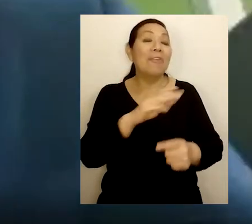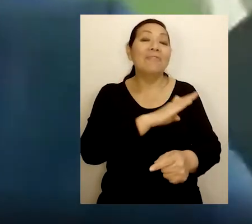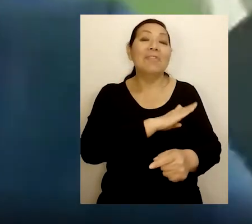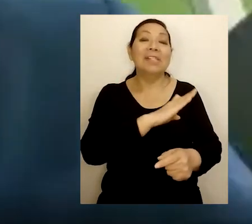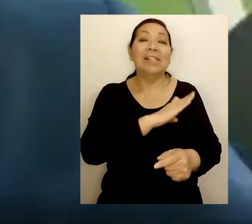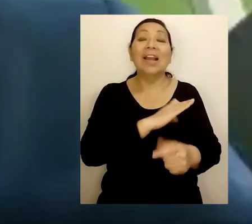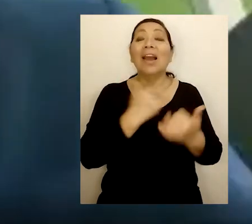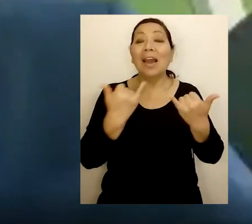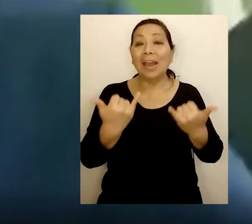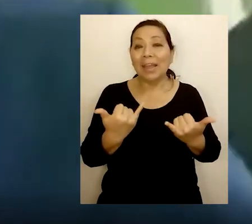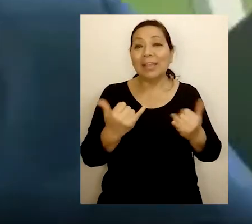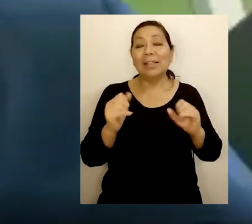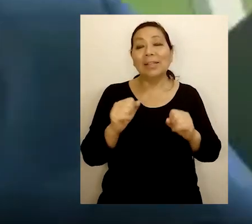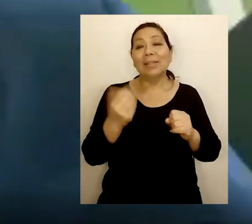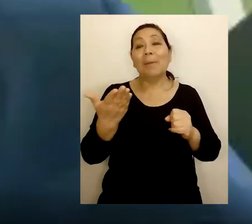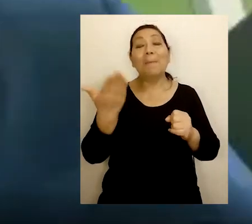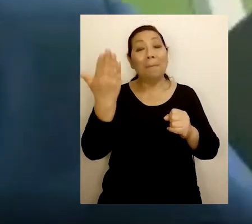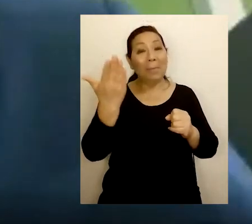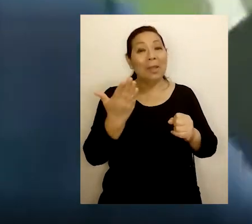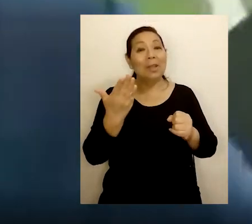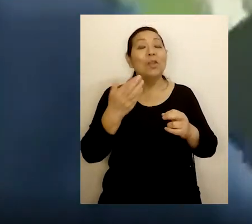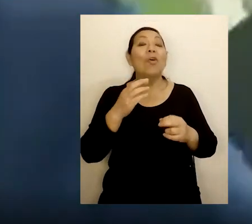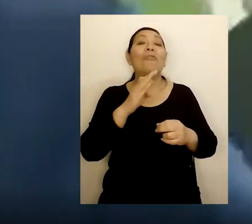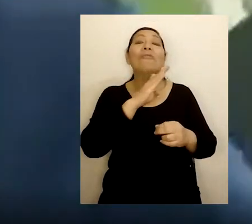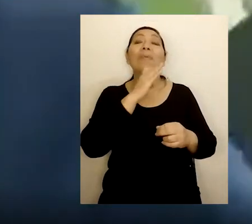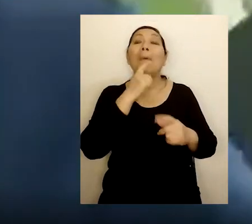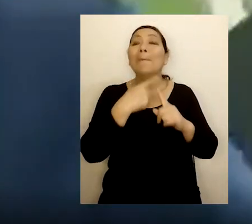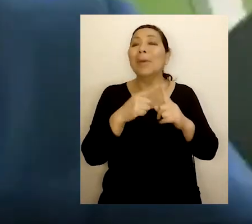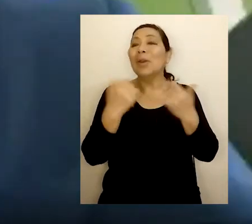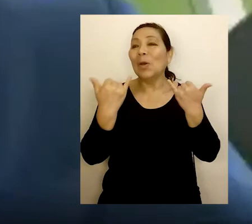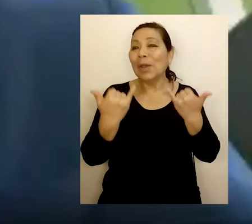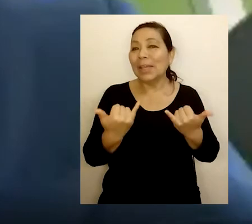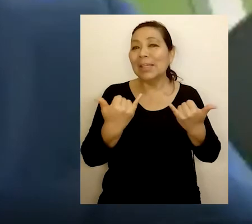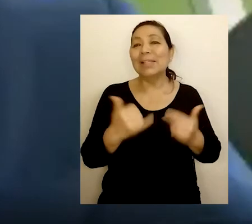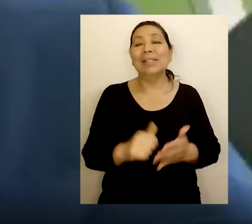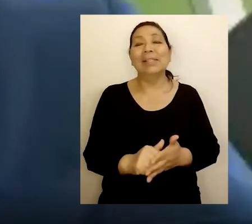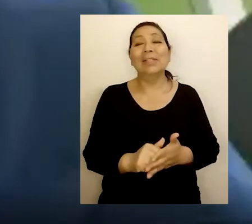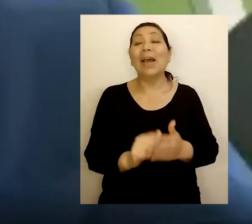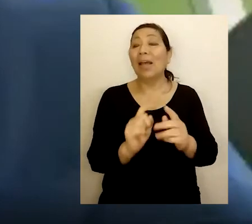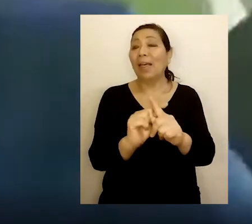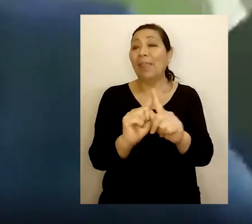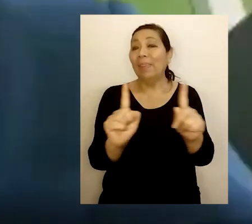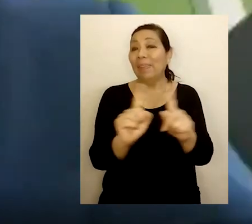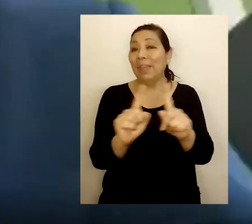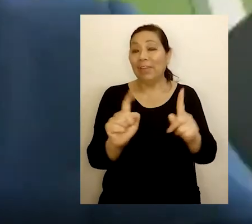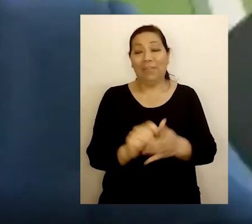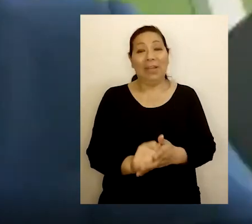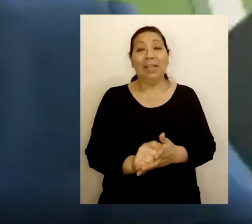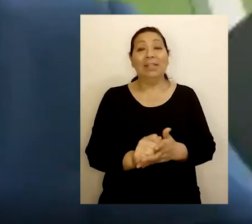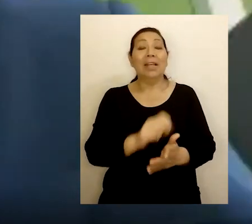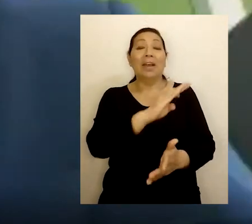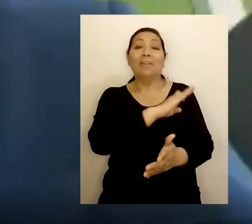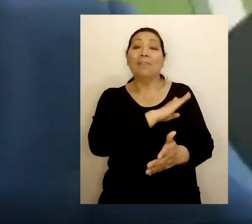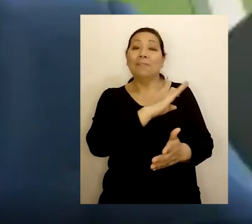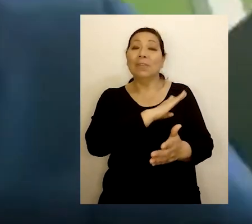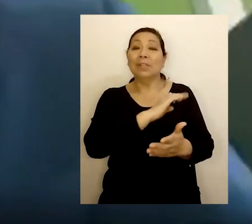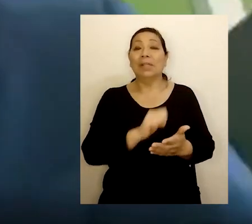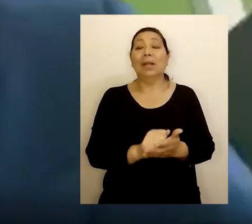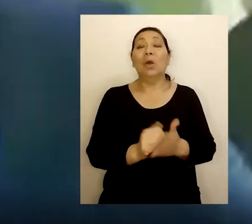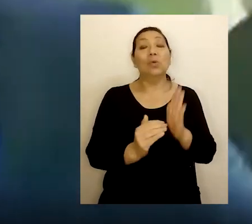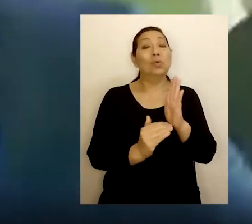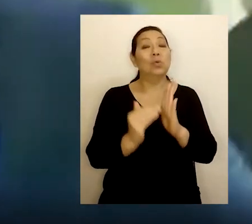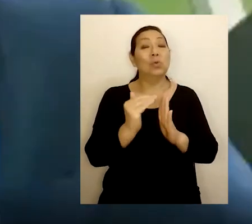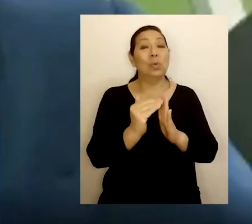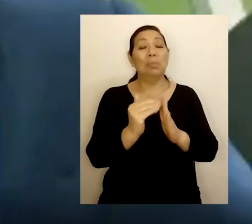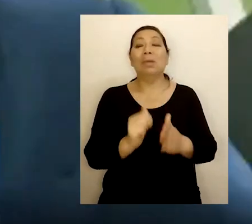Fiscalía. Esto es el elemento del peligro procesal. En este aspecto, a diferencia de lo que señala la Fiscalía Superior